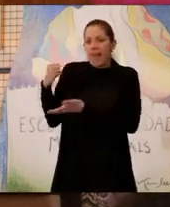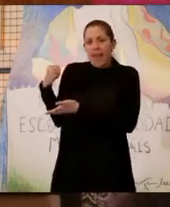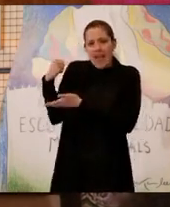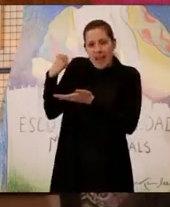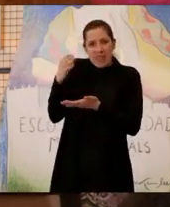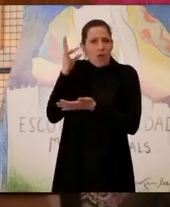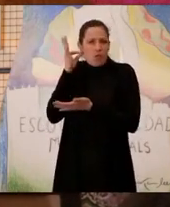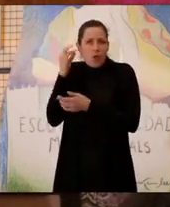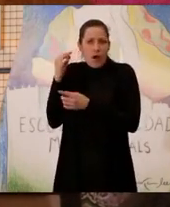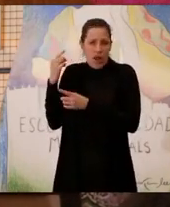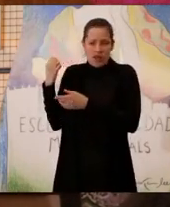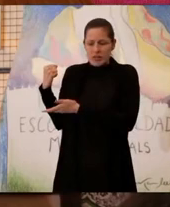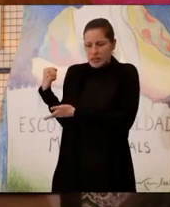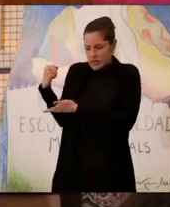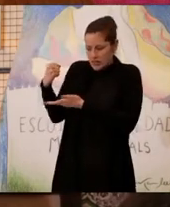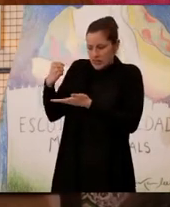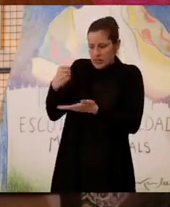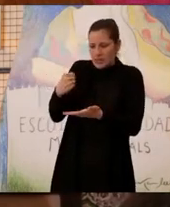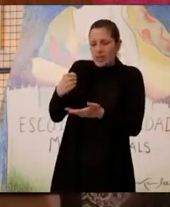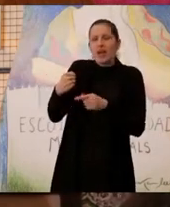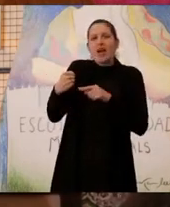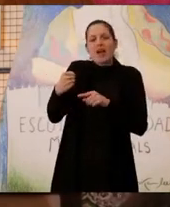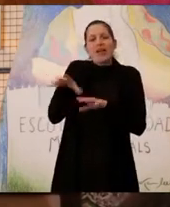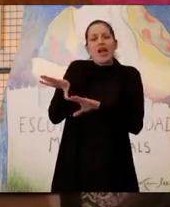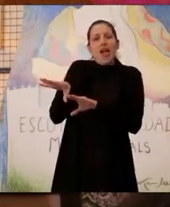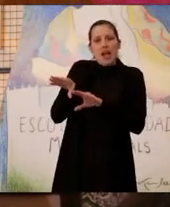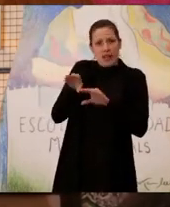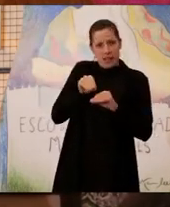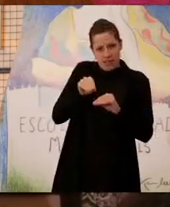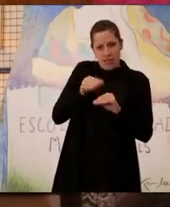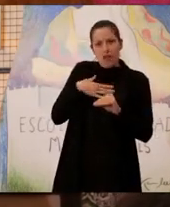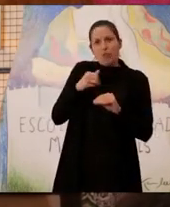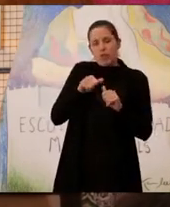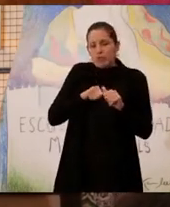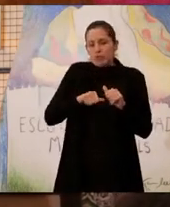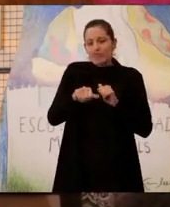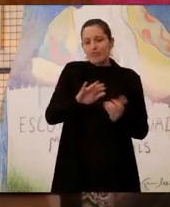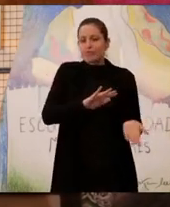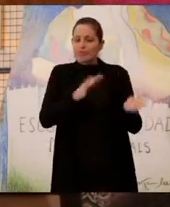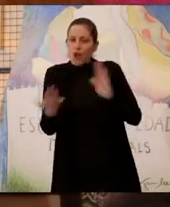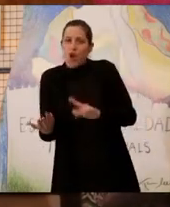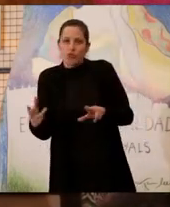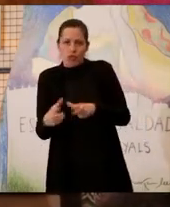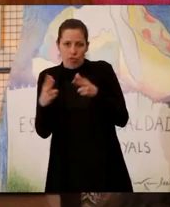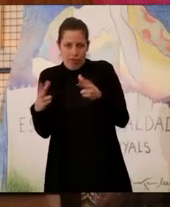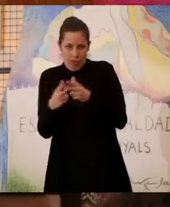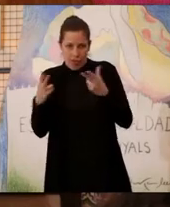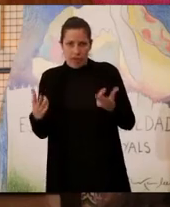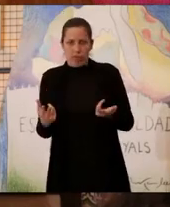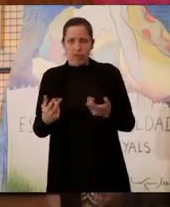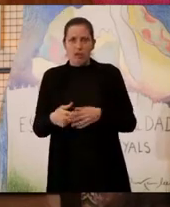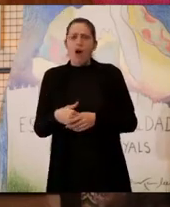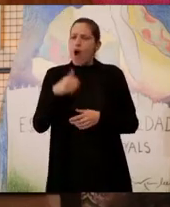es lo desde dónde queremos transformar la sociedad no digo sustituir la existente los hombres hicieron muchas cosas muchas bien y